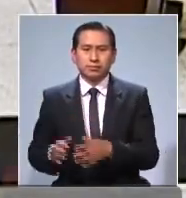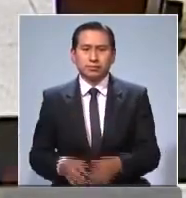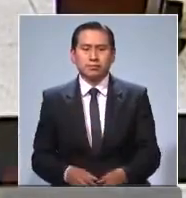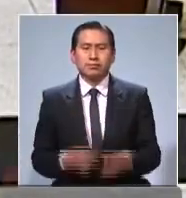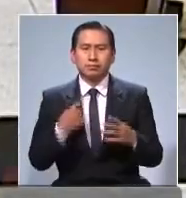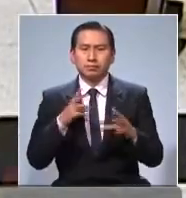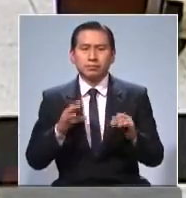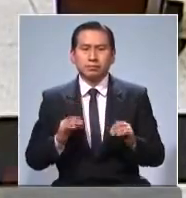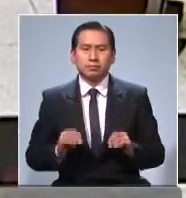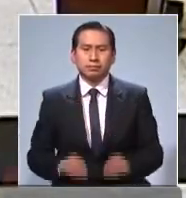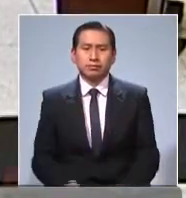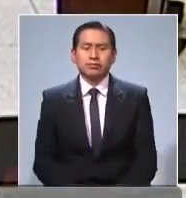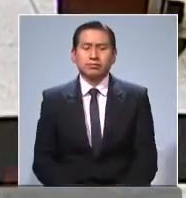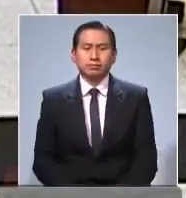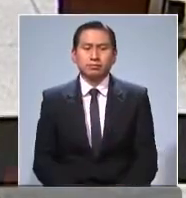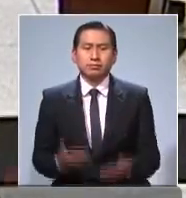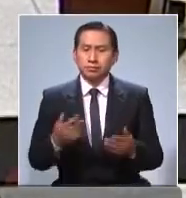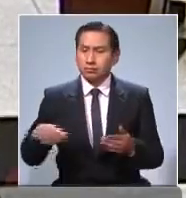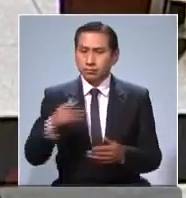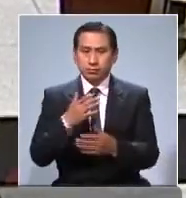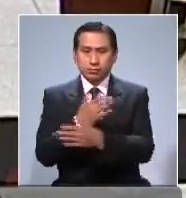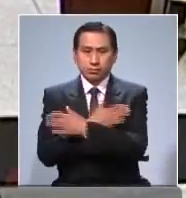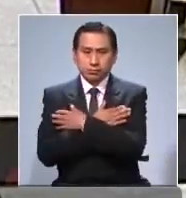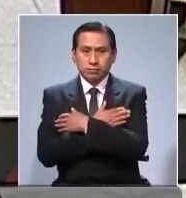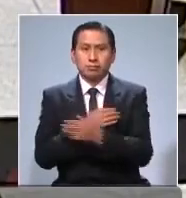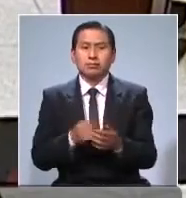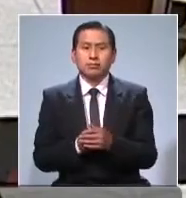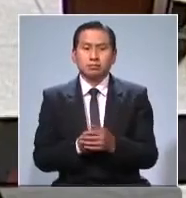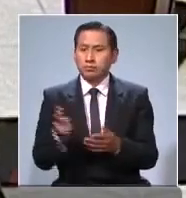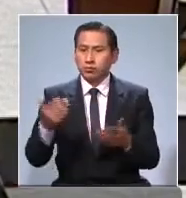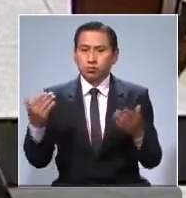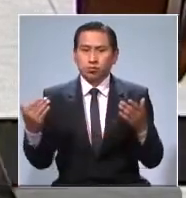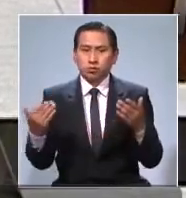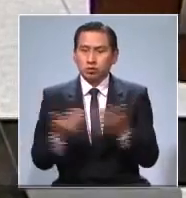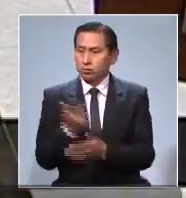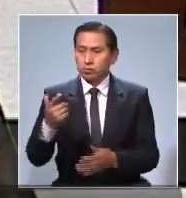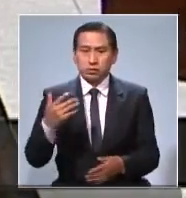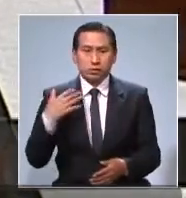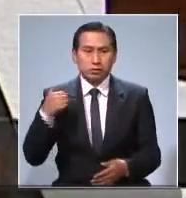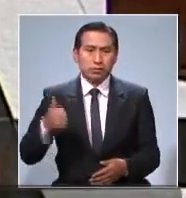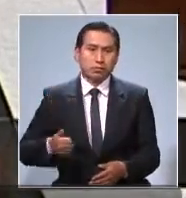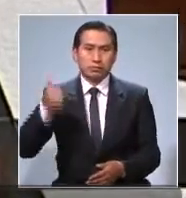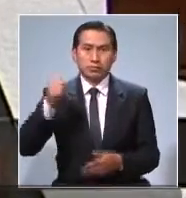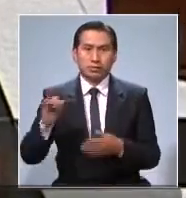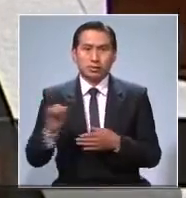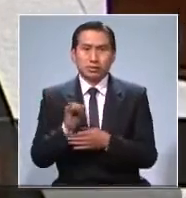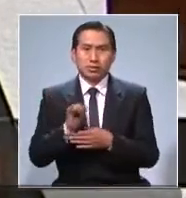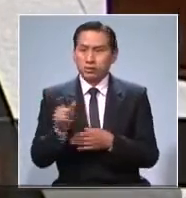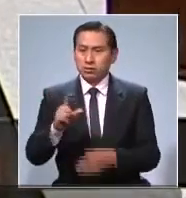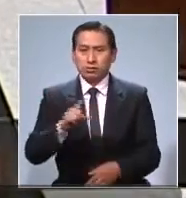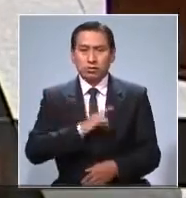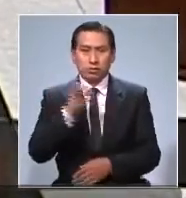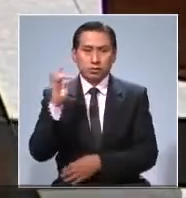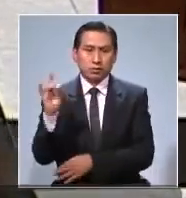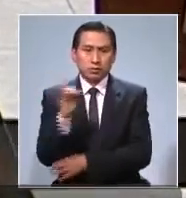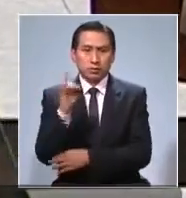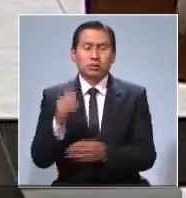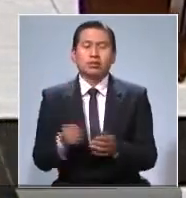Nuestro vicepresidente saludarán al flamante comandante general interino de la Policía